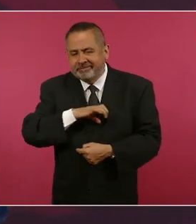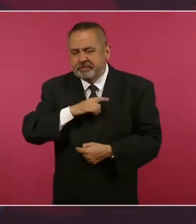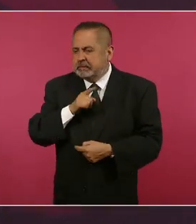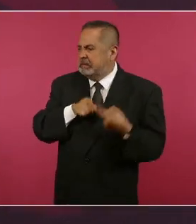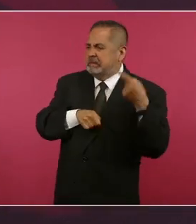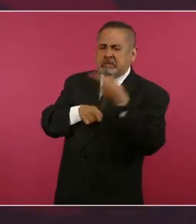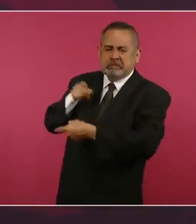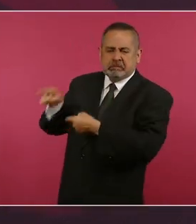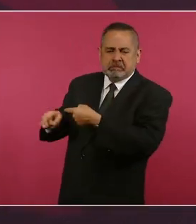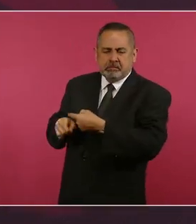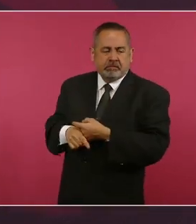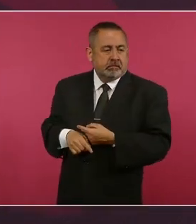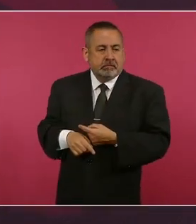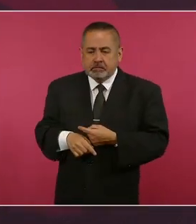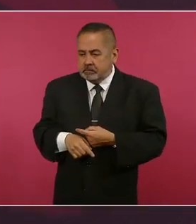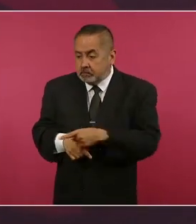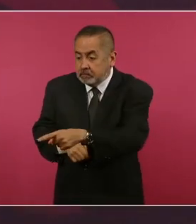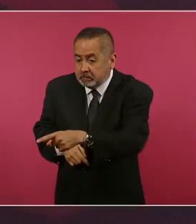ven